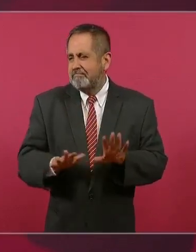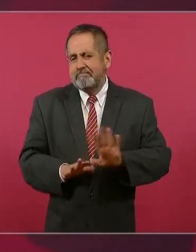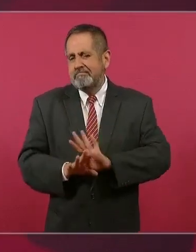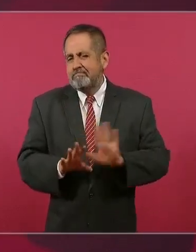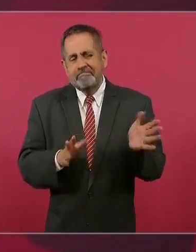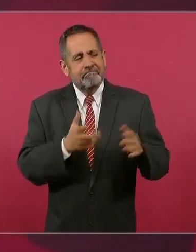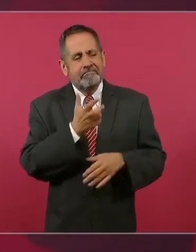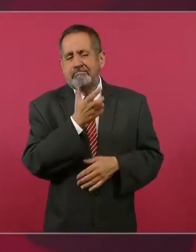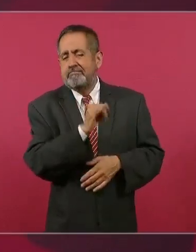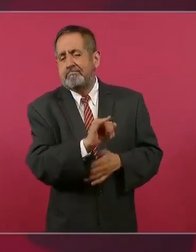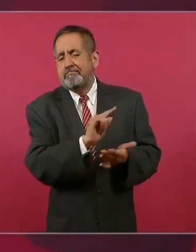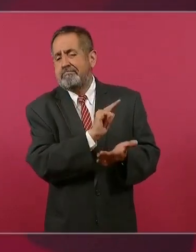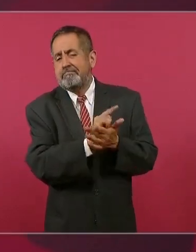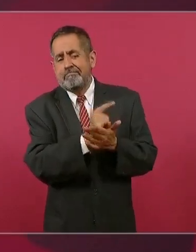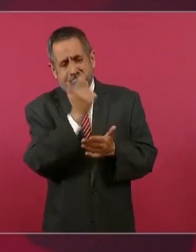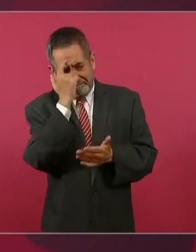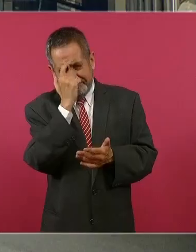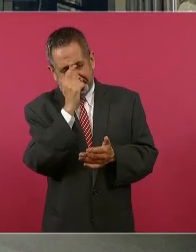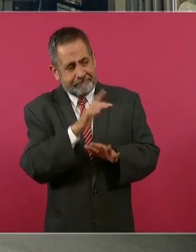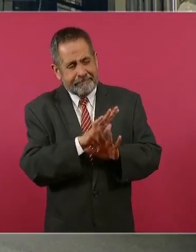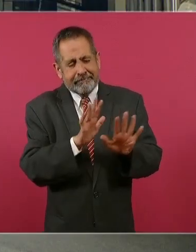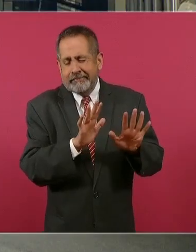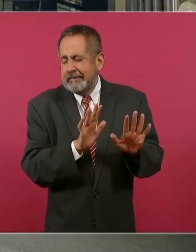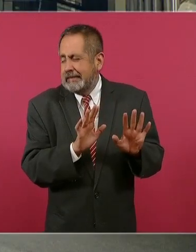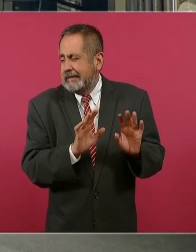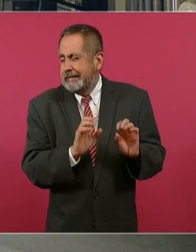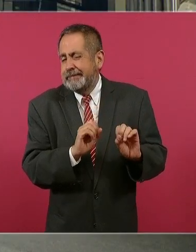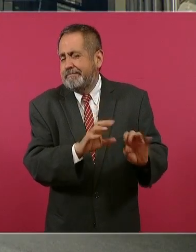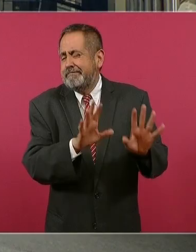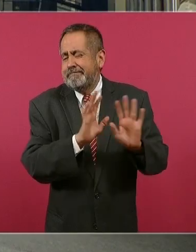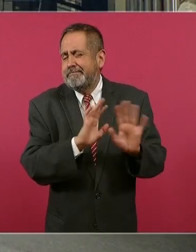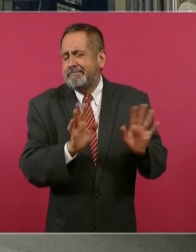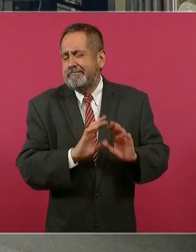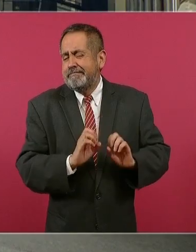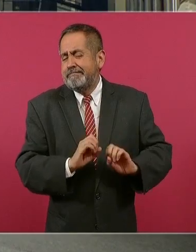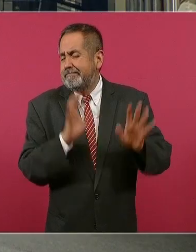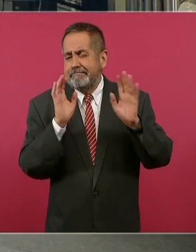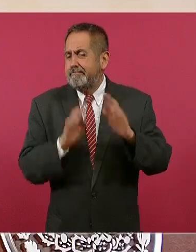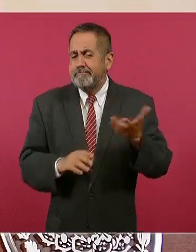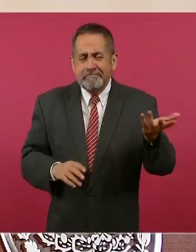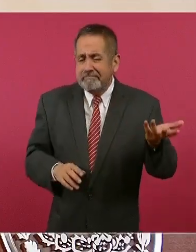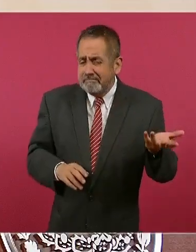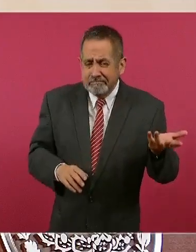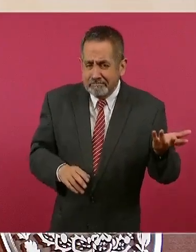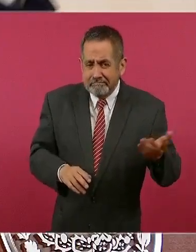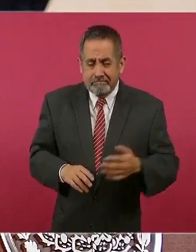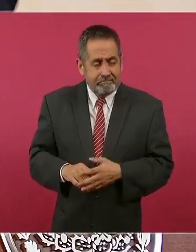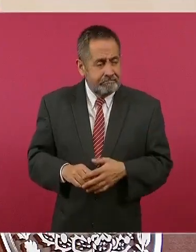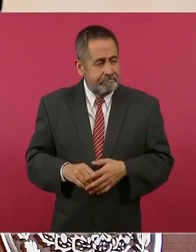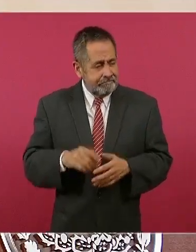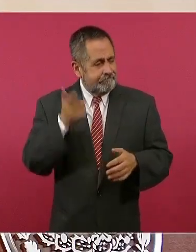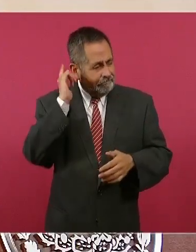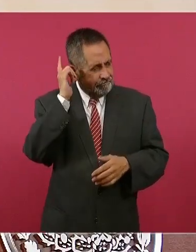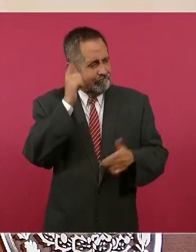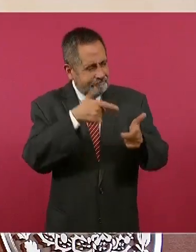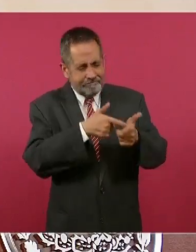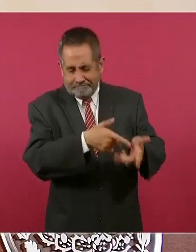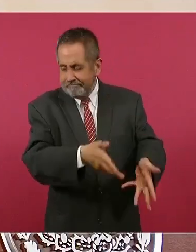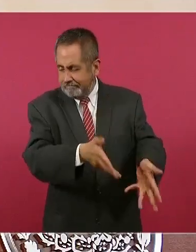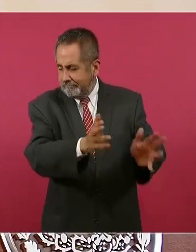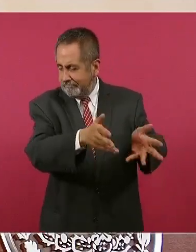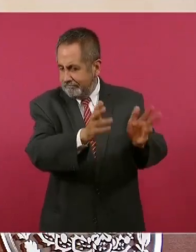No, ni tocarlos, ni testearlos. Es nada más decirles, siga su